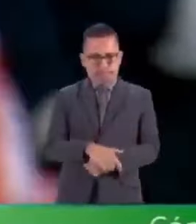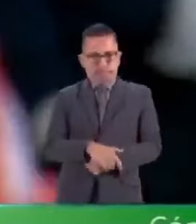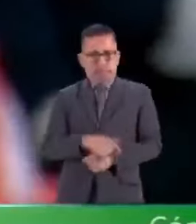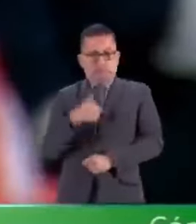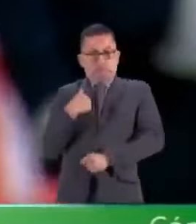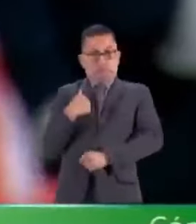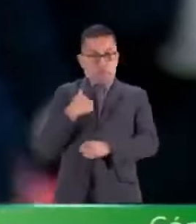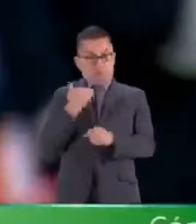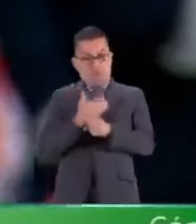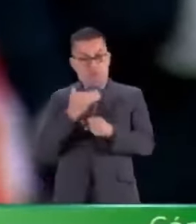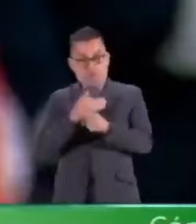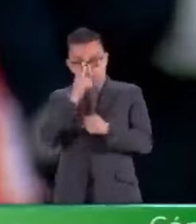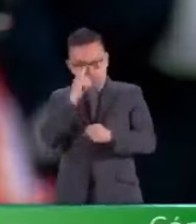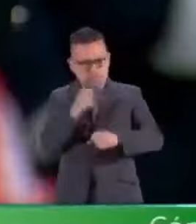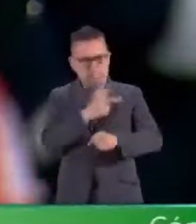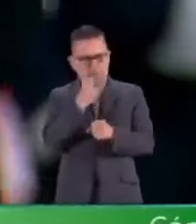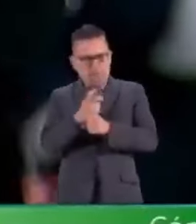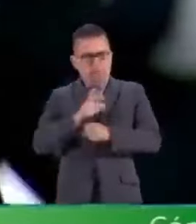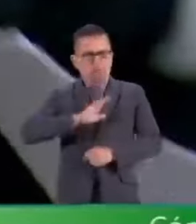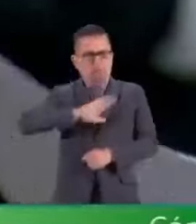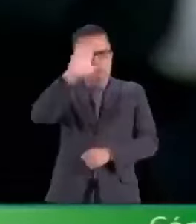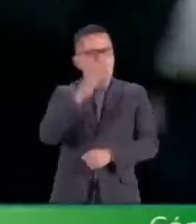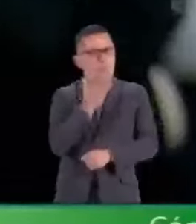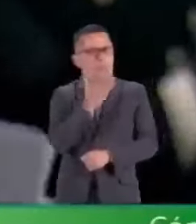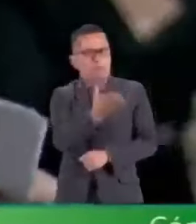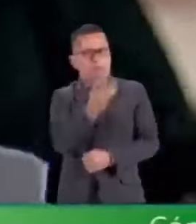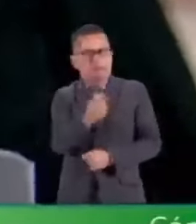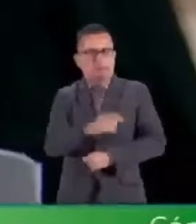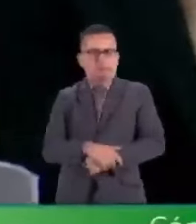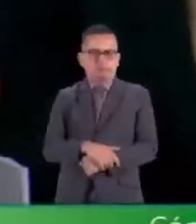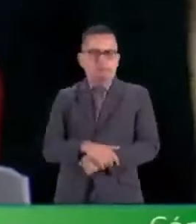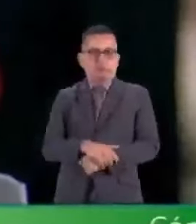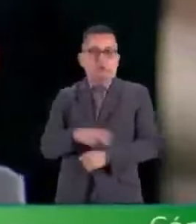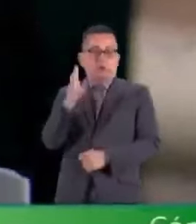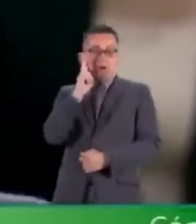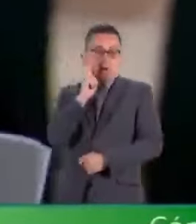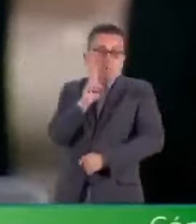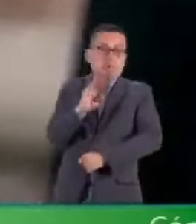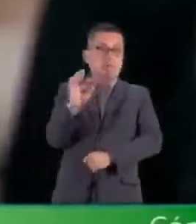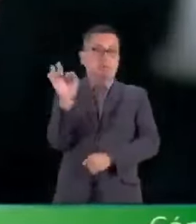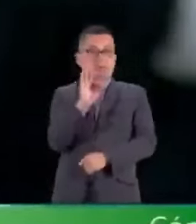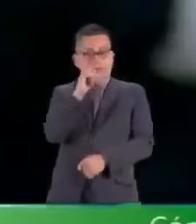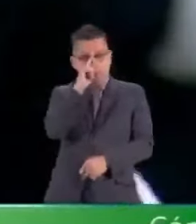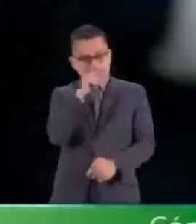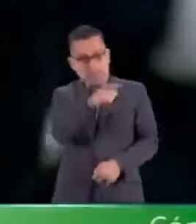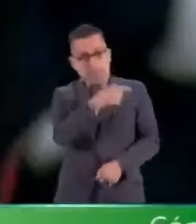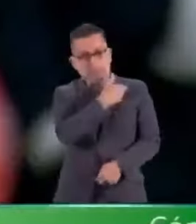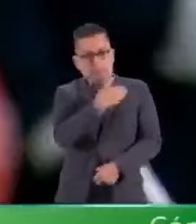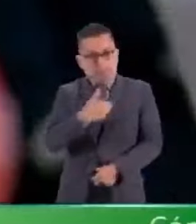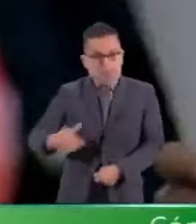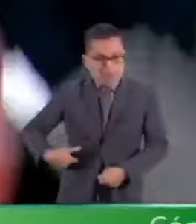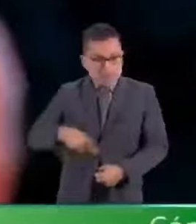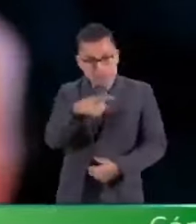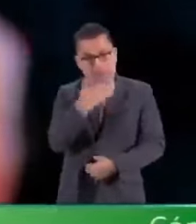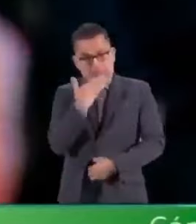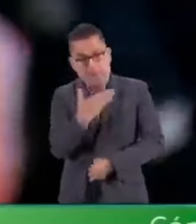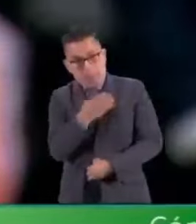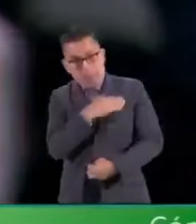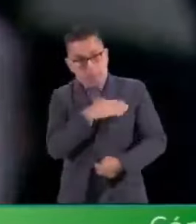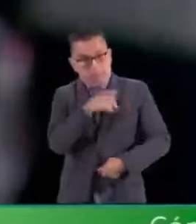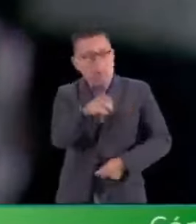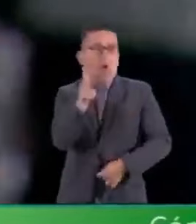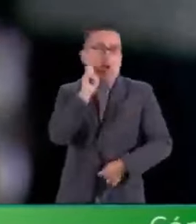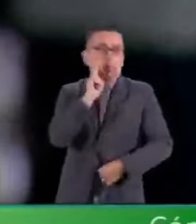que por lo menos, digo, si la generosidad de esta presidencia así lo tiene, se le dé